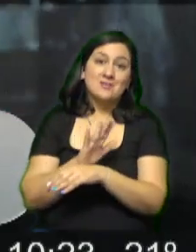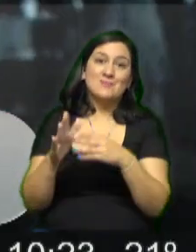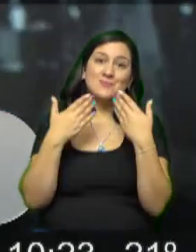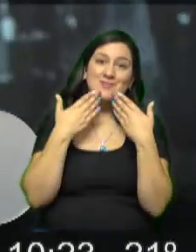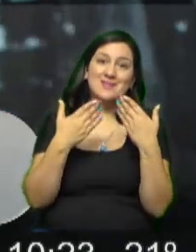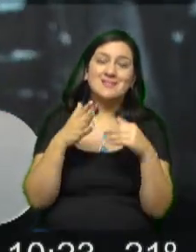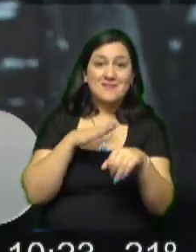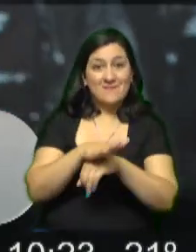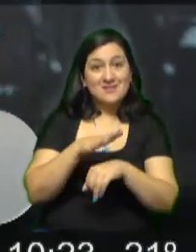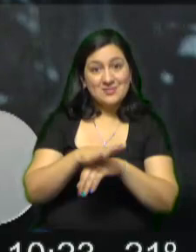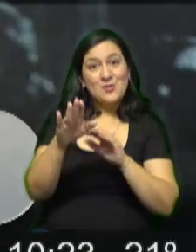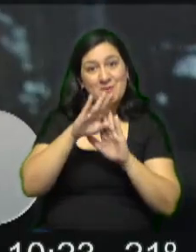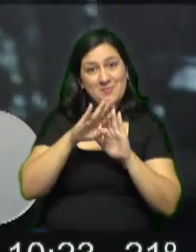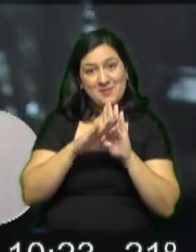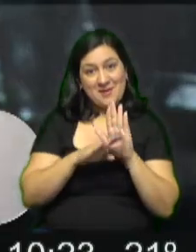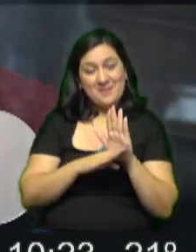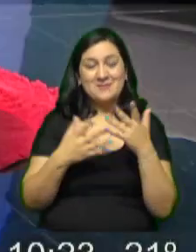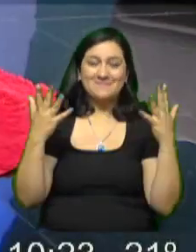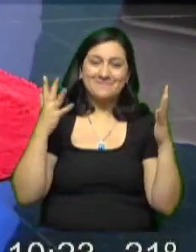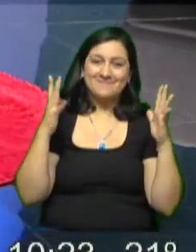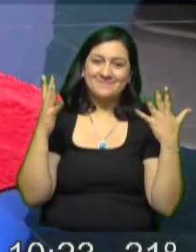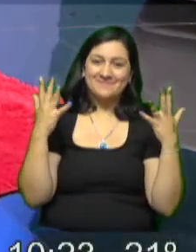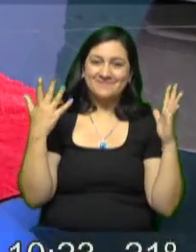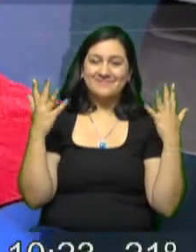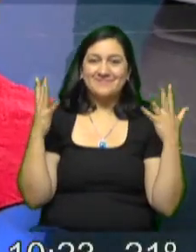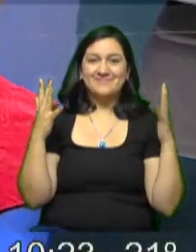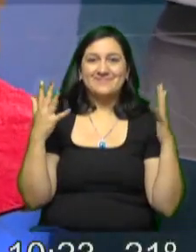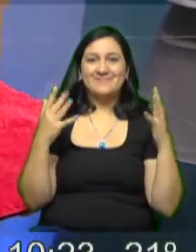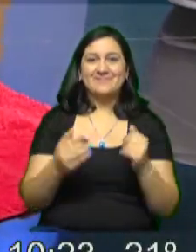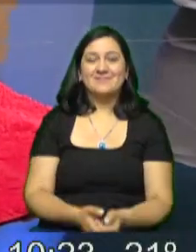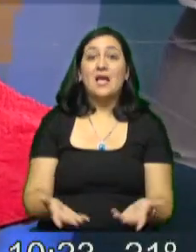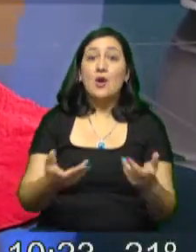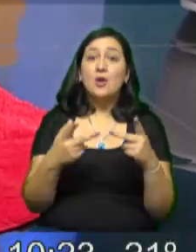gracias. Gracias. Felicitaciones por el programa. Felicitaciones a vos. Vamos a una breve pausa y vemos.